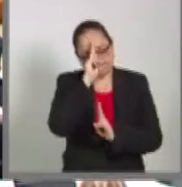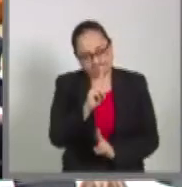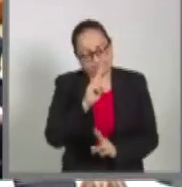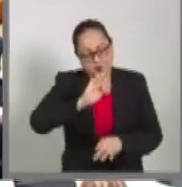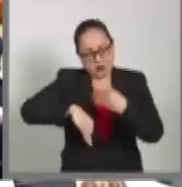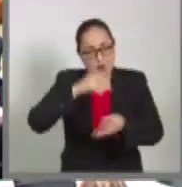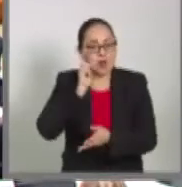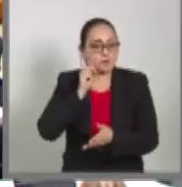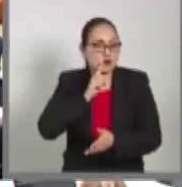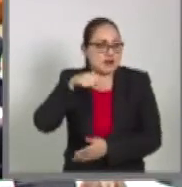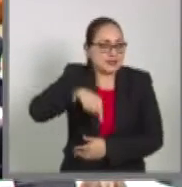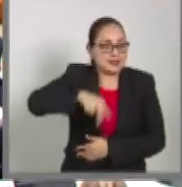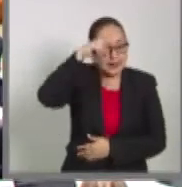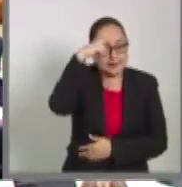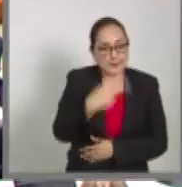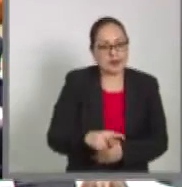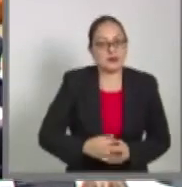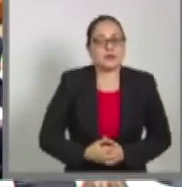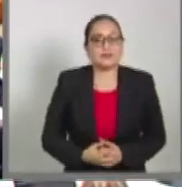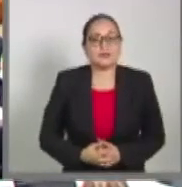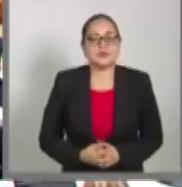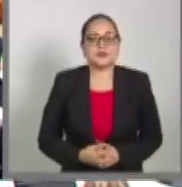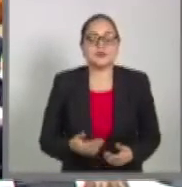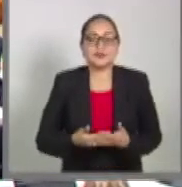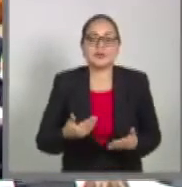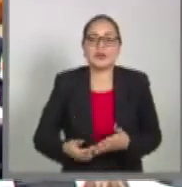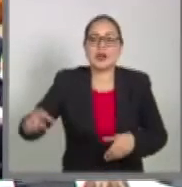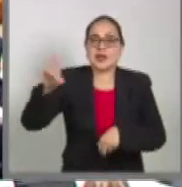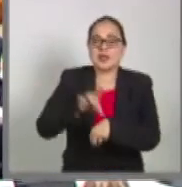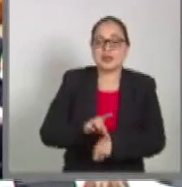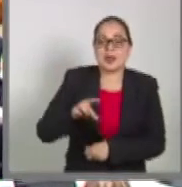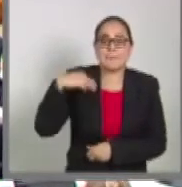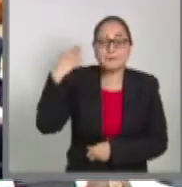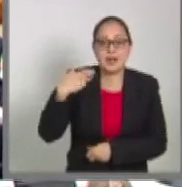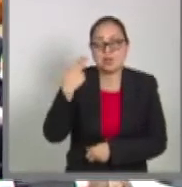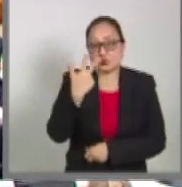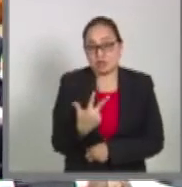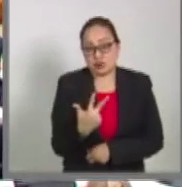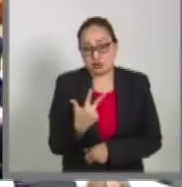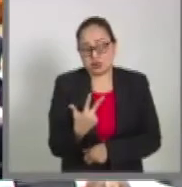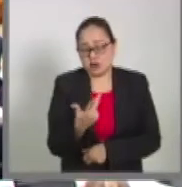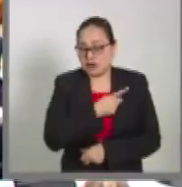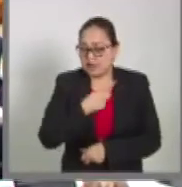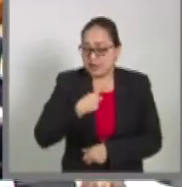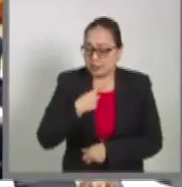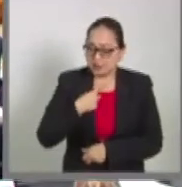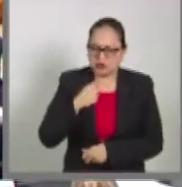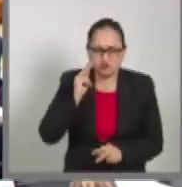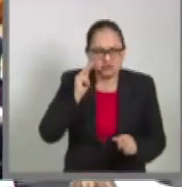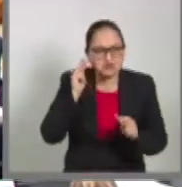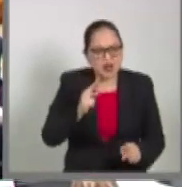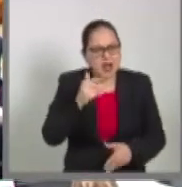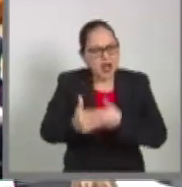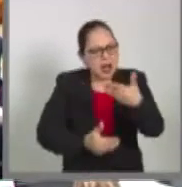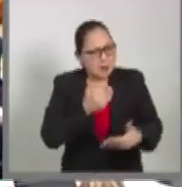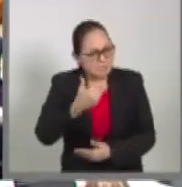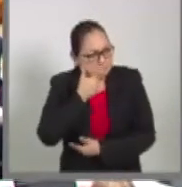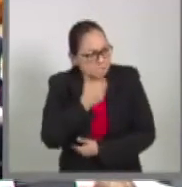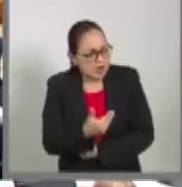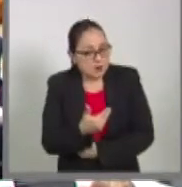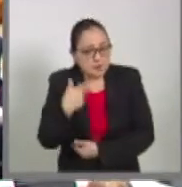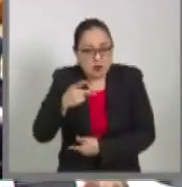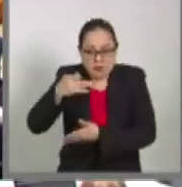las mujeres de México. Este 8 de marzo debemos reconocer los avances, pero también los